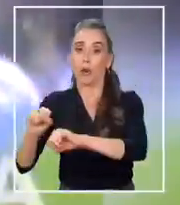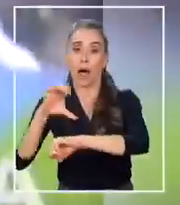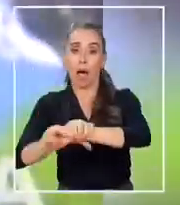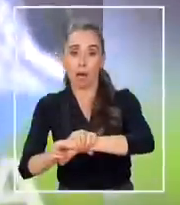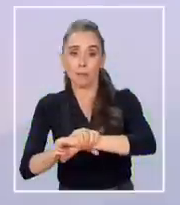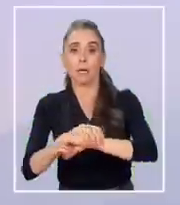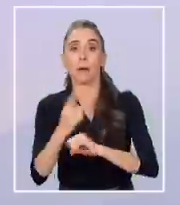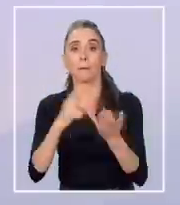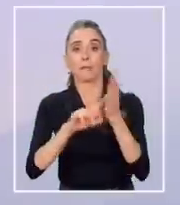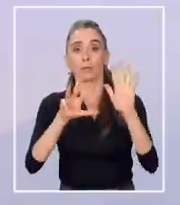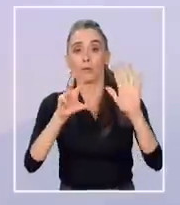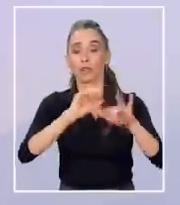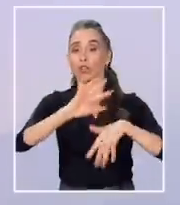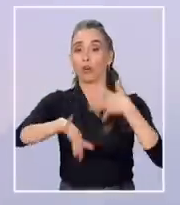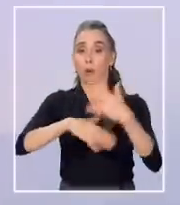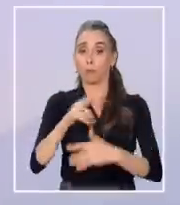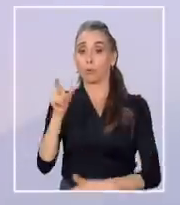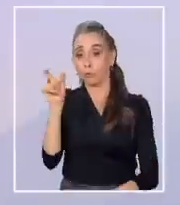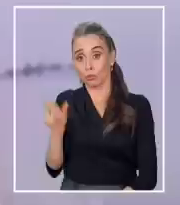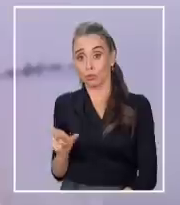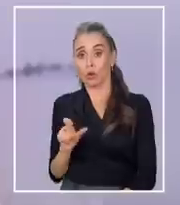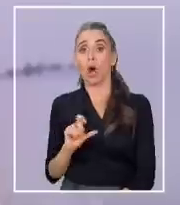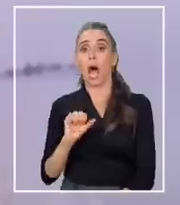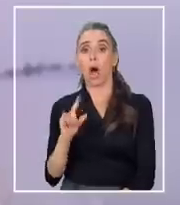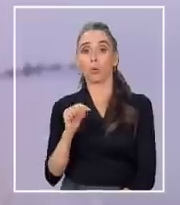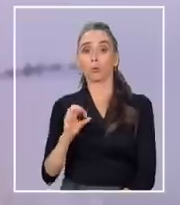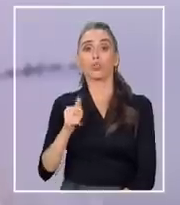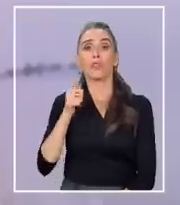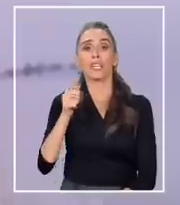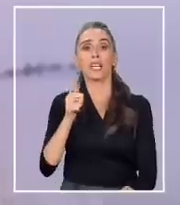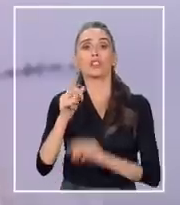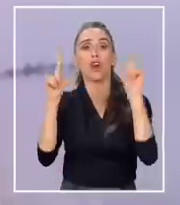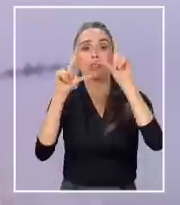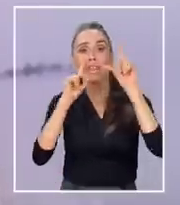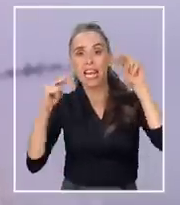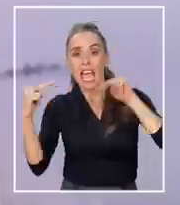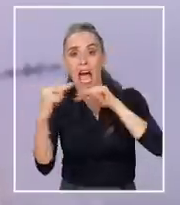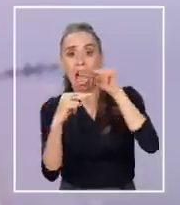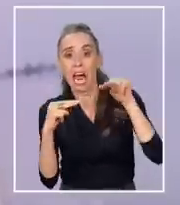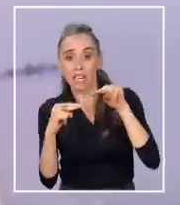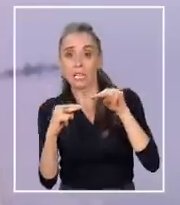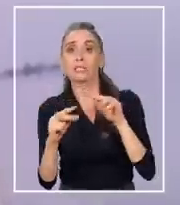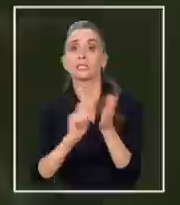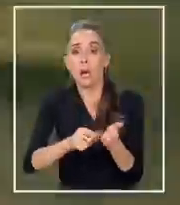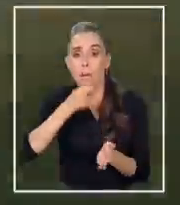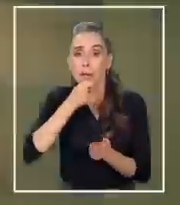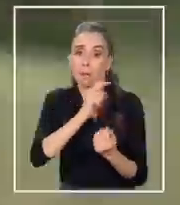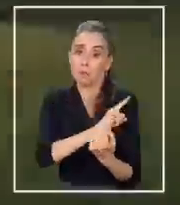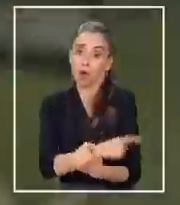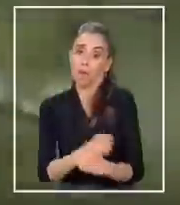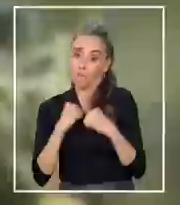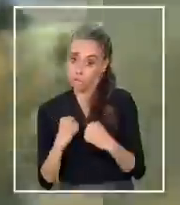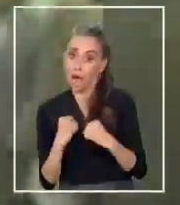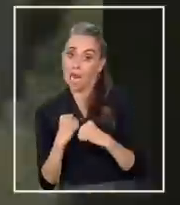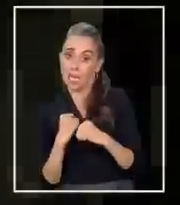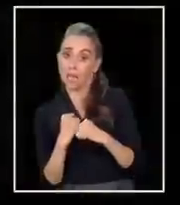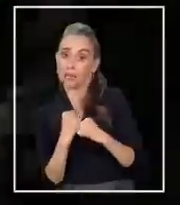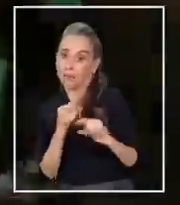sido convulsos para Augusto. Como director de Teleanálisis, hizo un periodismo valiente e incisivo contra la